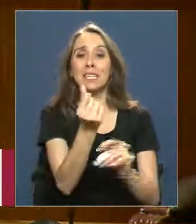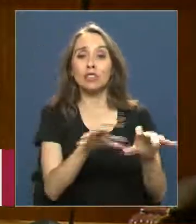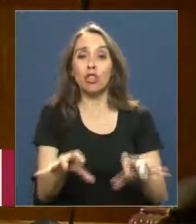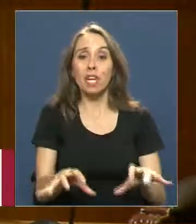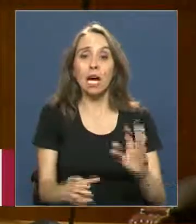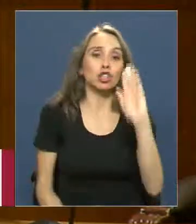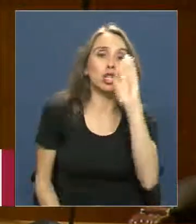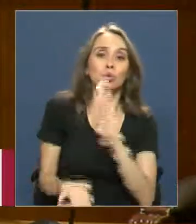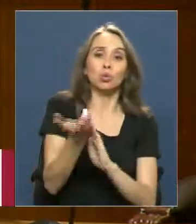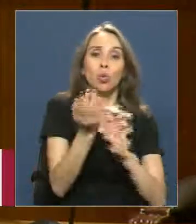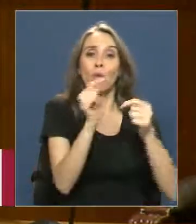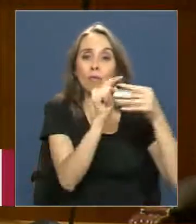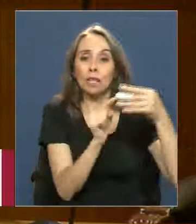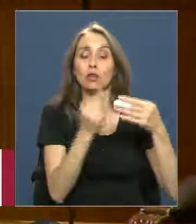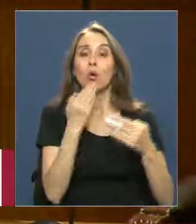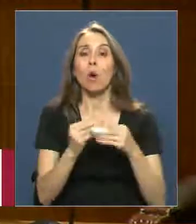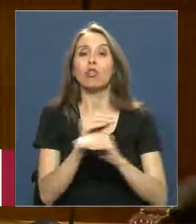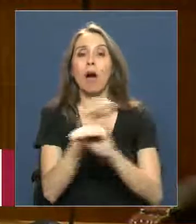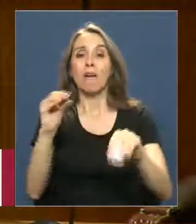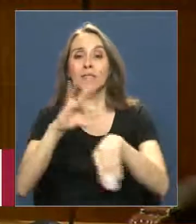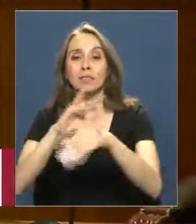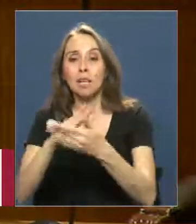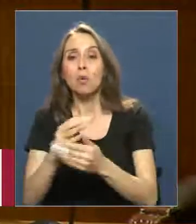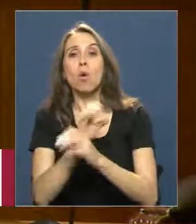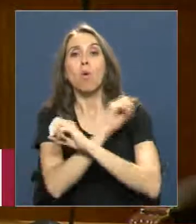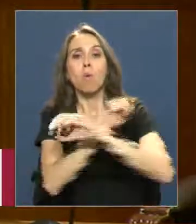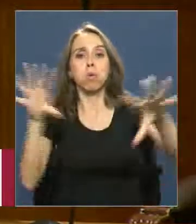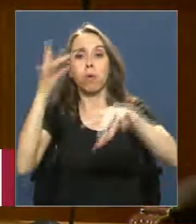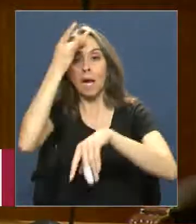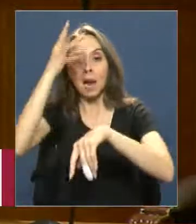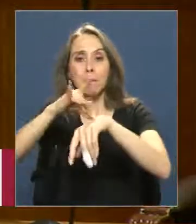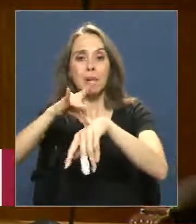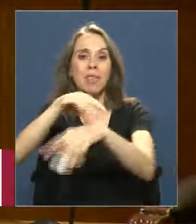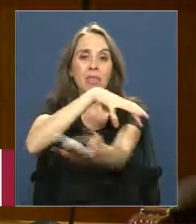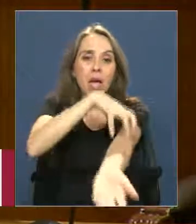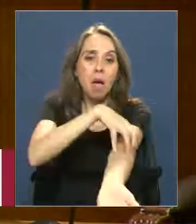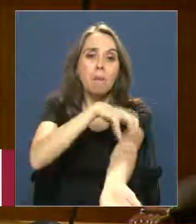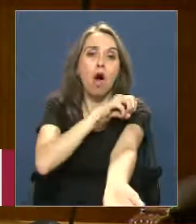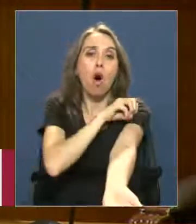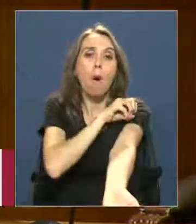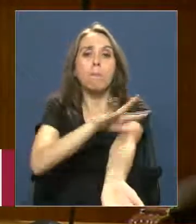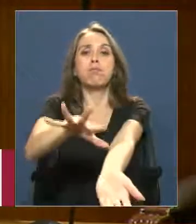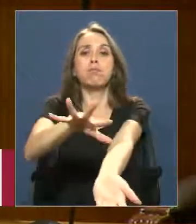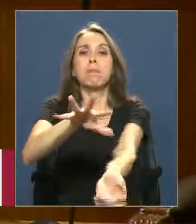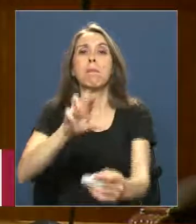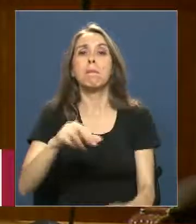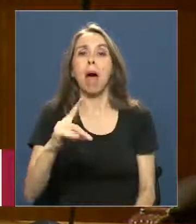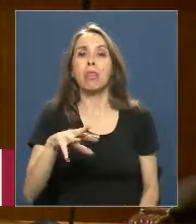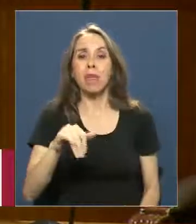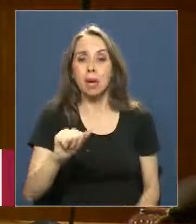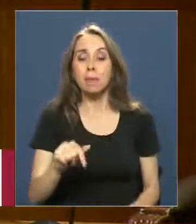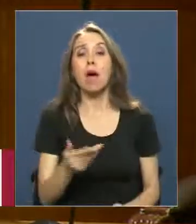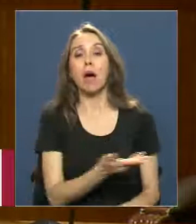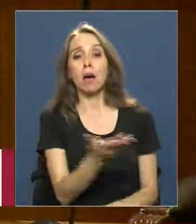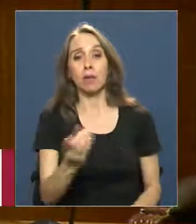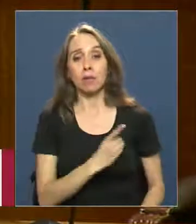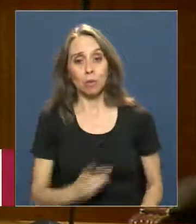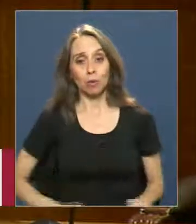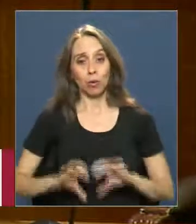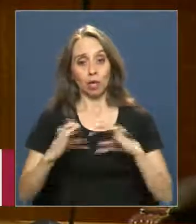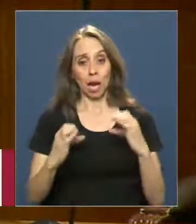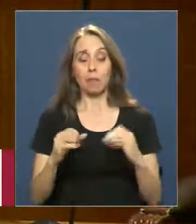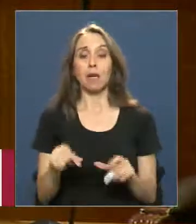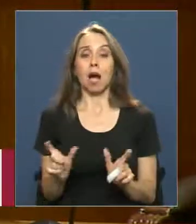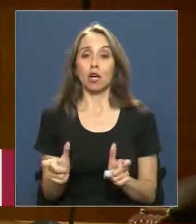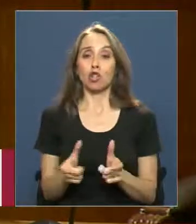en caso de alerta sanitaria, epidemia o pandemia. Honorable Cámara, vuestra Comisión de Salud